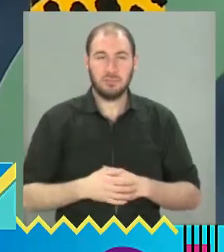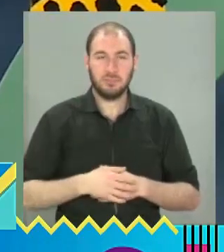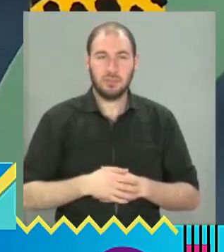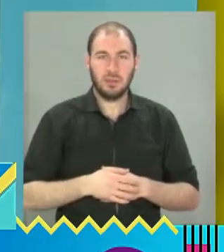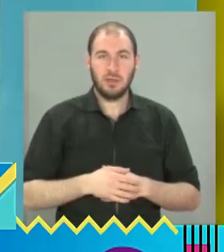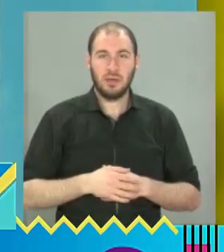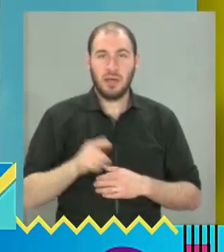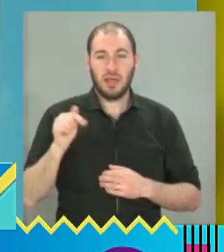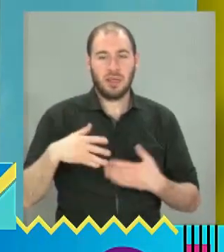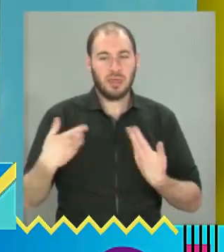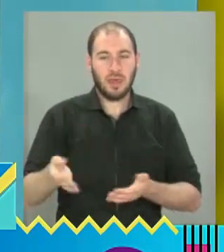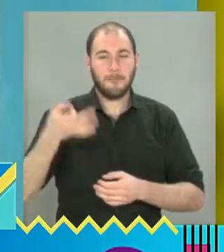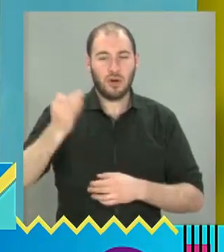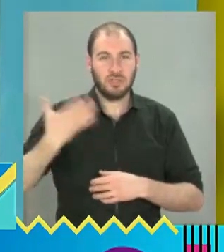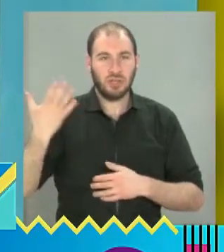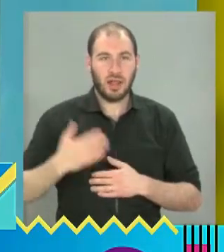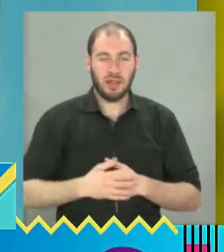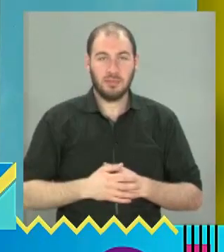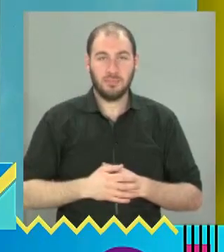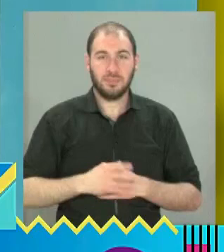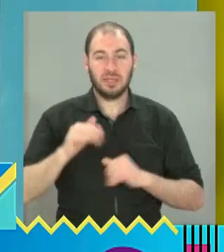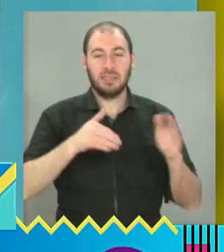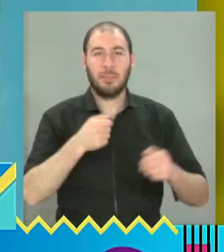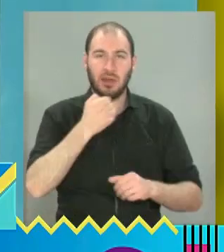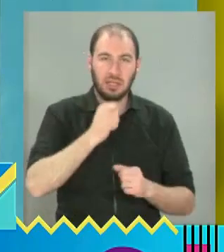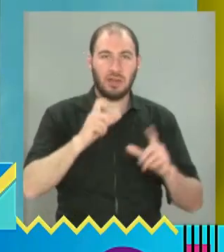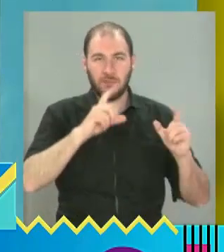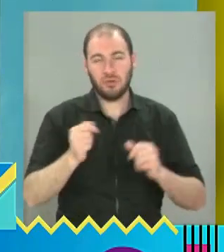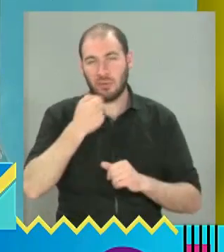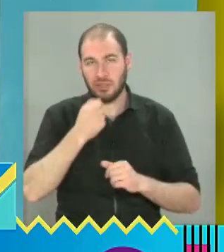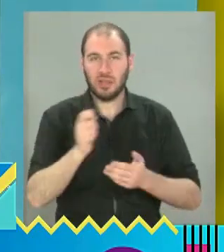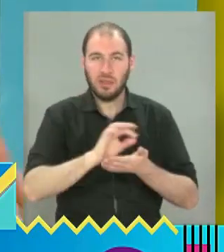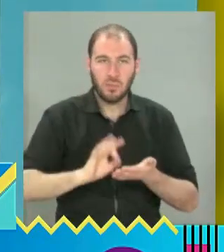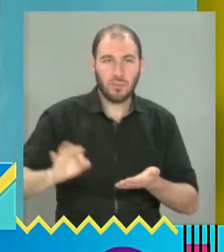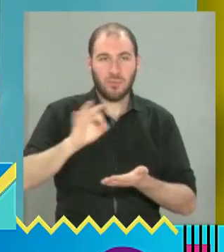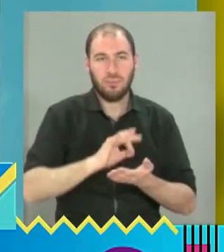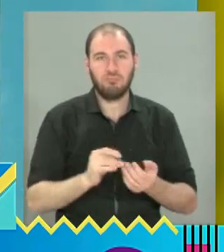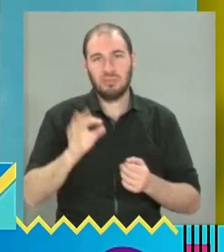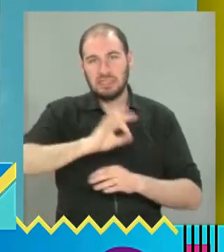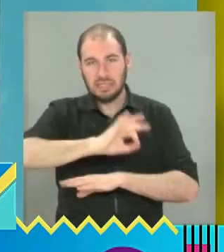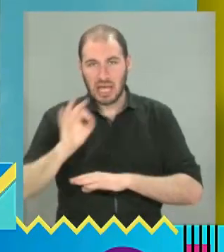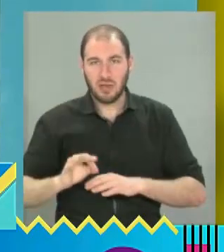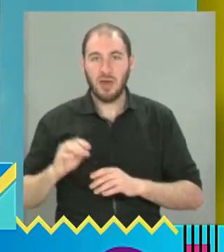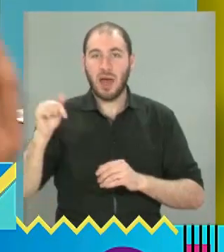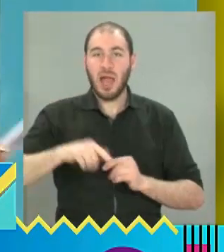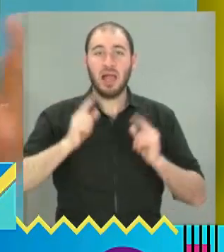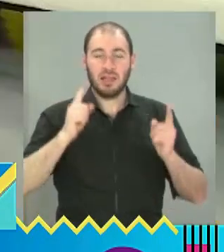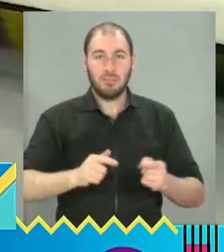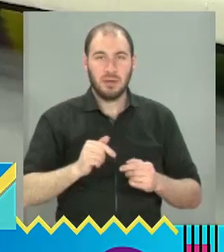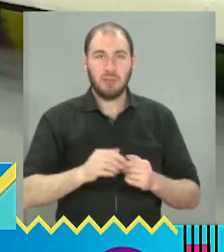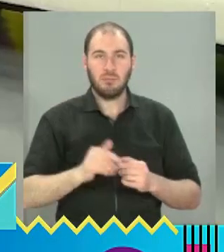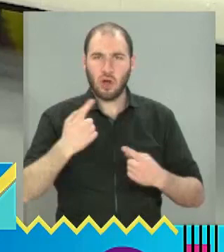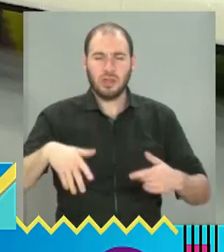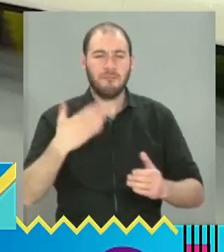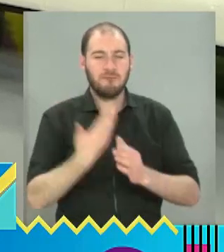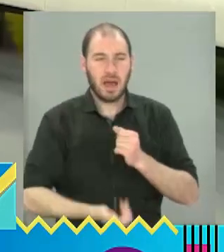ese reconocimiento profesional que convoca periodistas, fotoperiodistas, ilustradores, dibujantes y diseñadores. Digo, desde ahí también se puede leer una